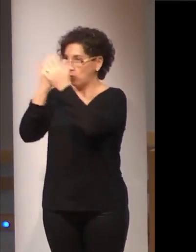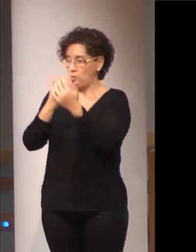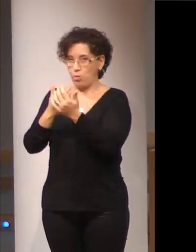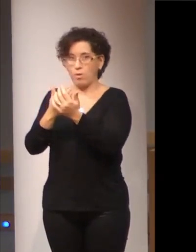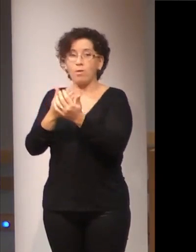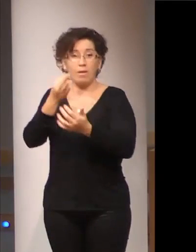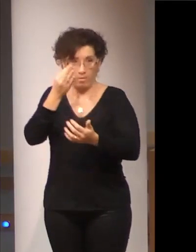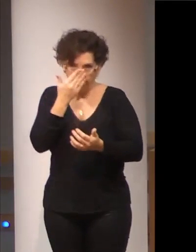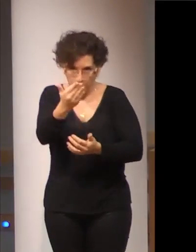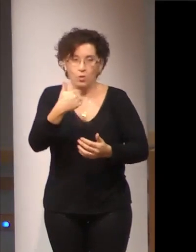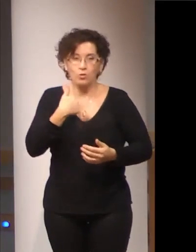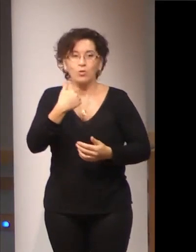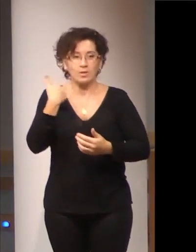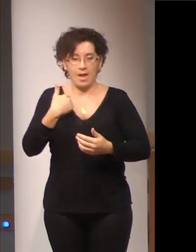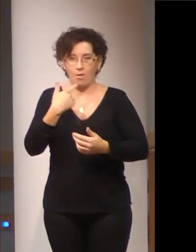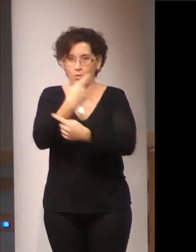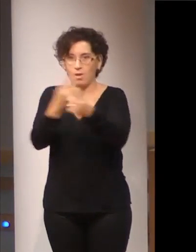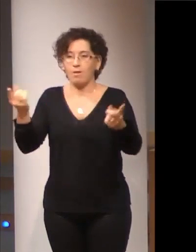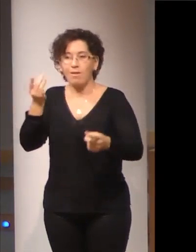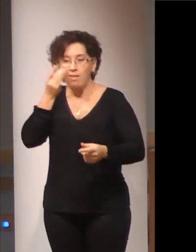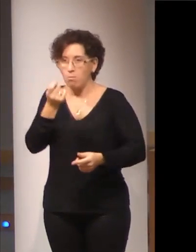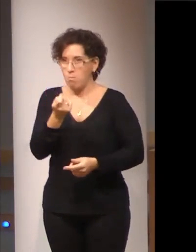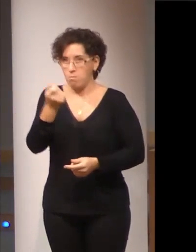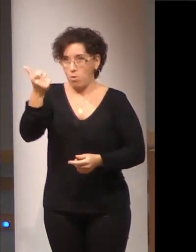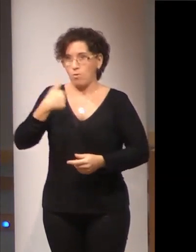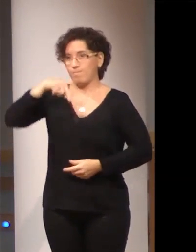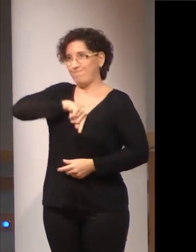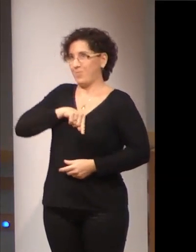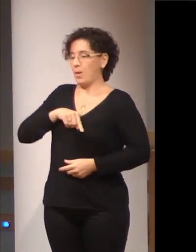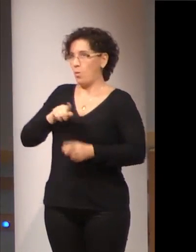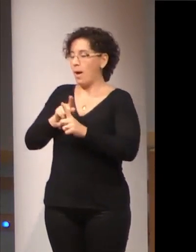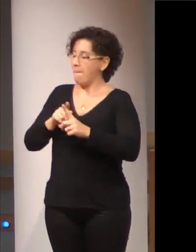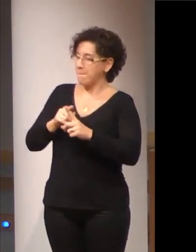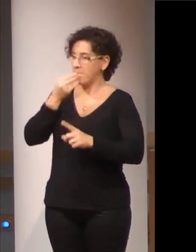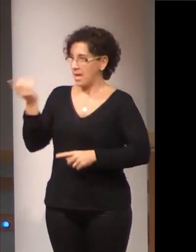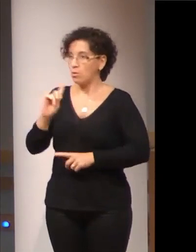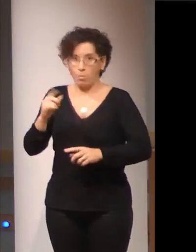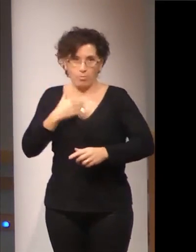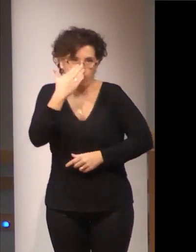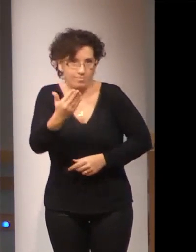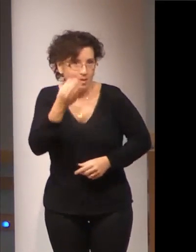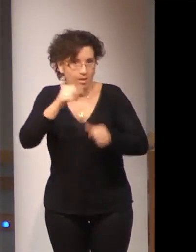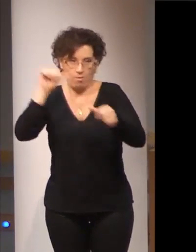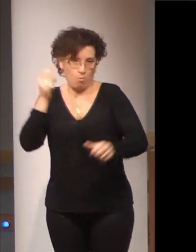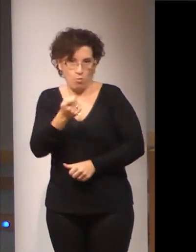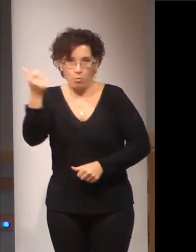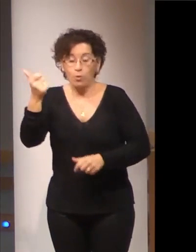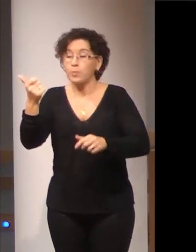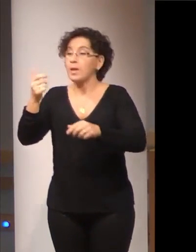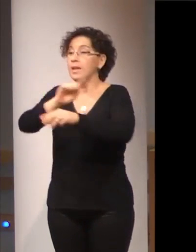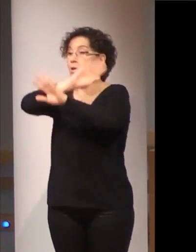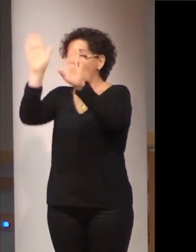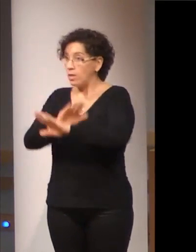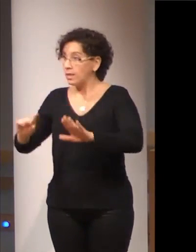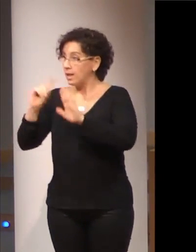sido pocas y esto me causa disgusto reconocerlo, pero bueno. Y por último, voy a comentarles qué es lo que